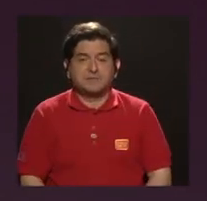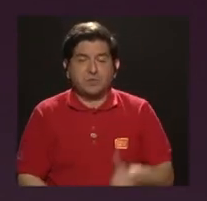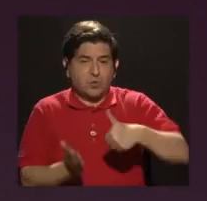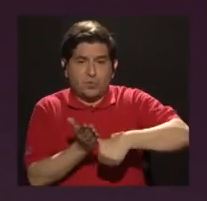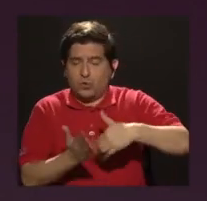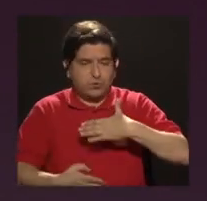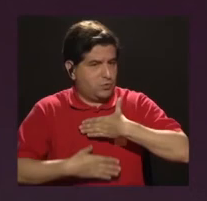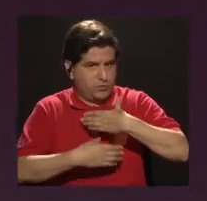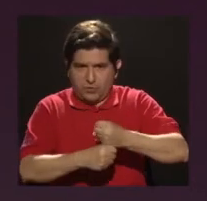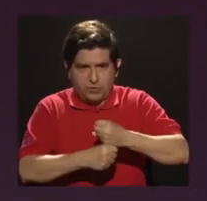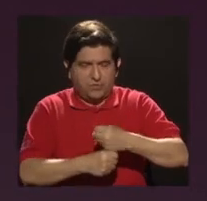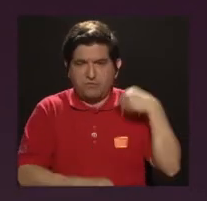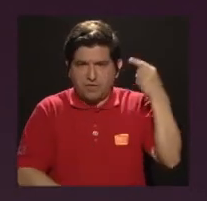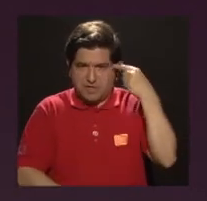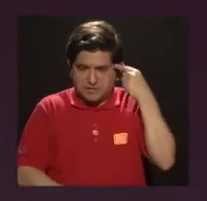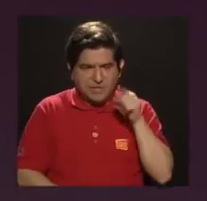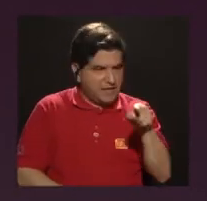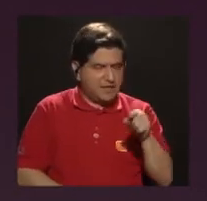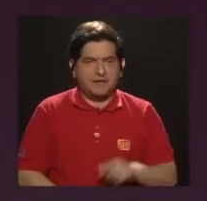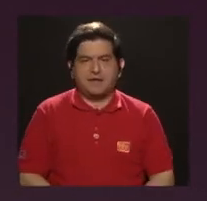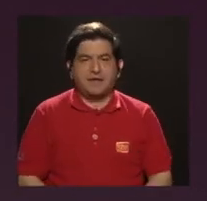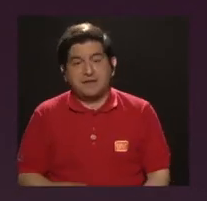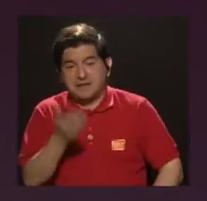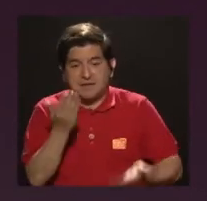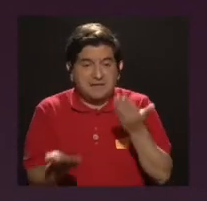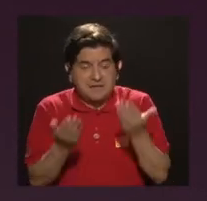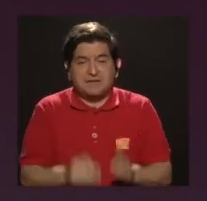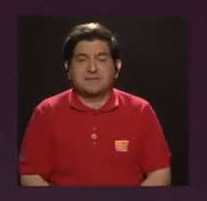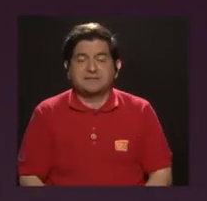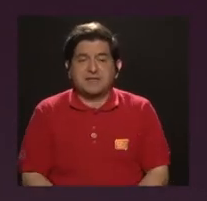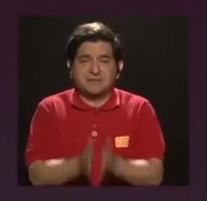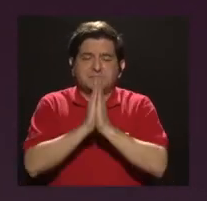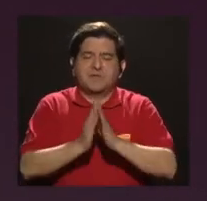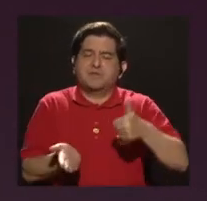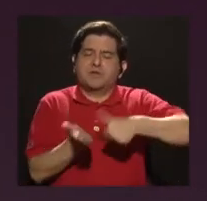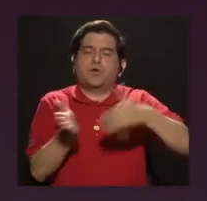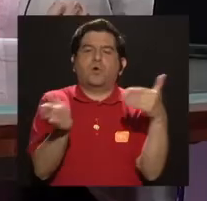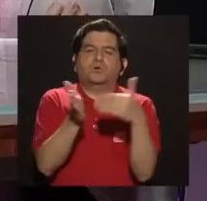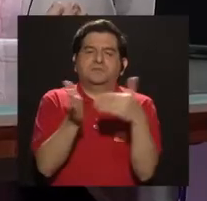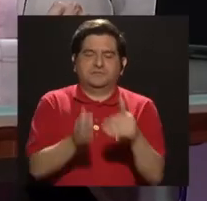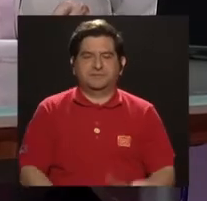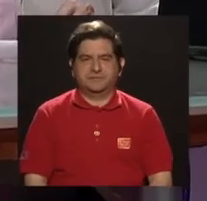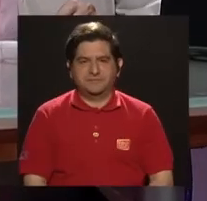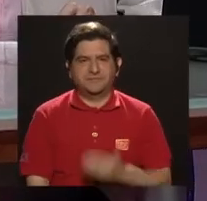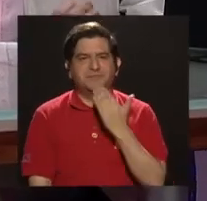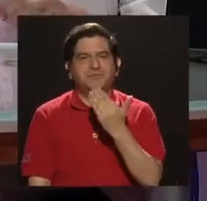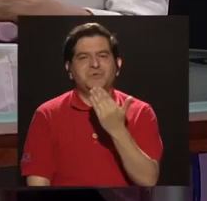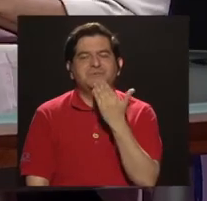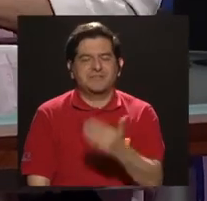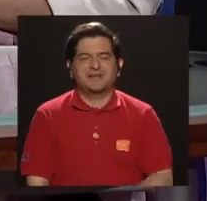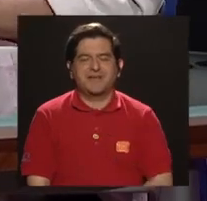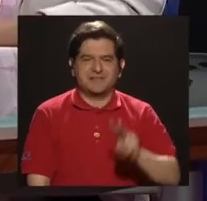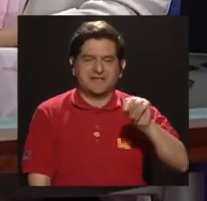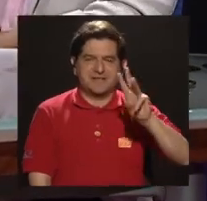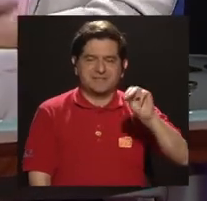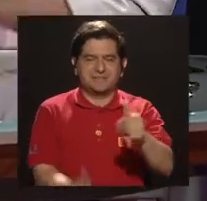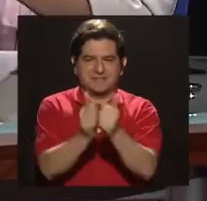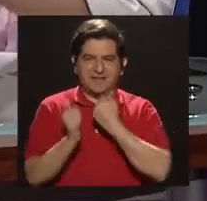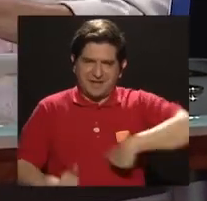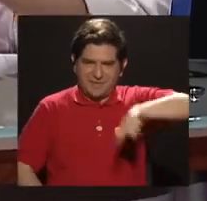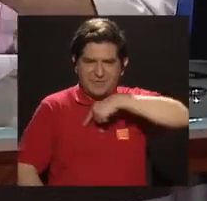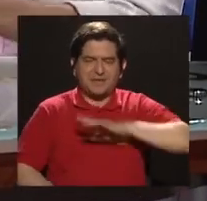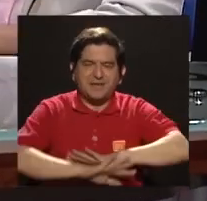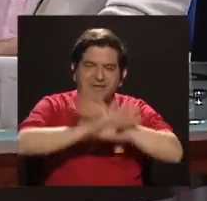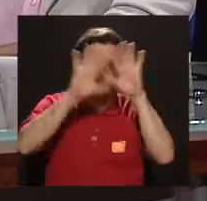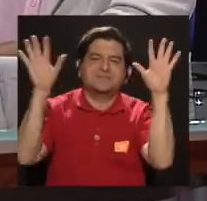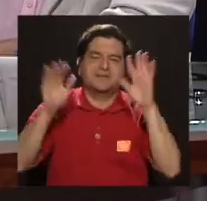confianza el gobierno en ejercicio cae y hay que llamar a elecciones bueno le agradezco mucho doña nuria habernos acompañado y habernos